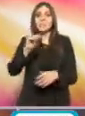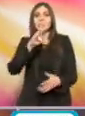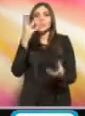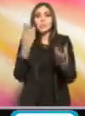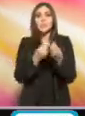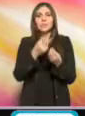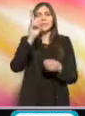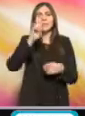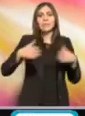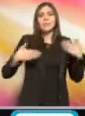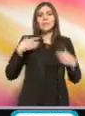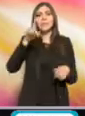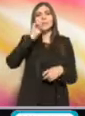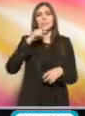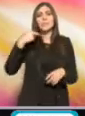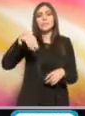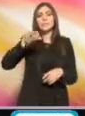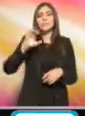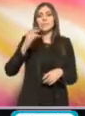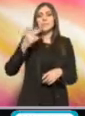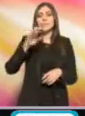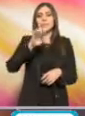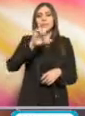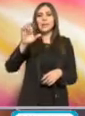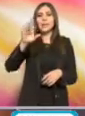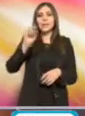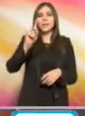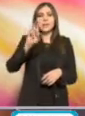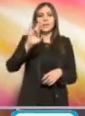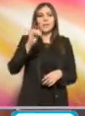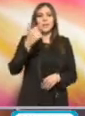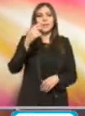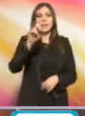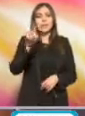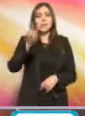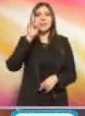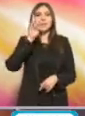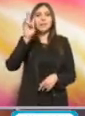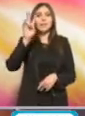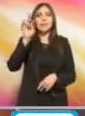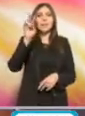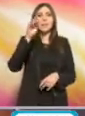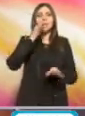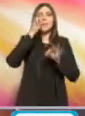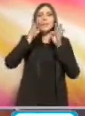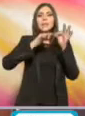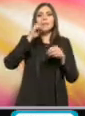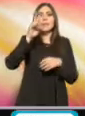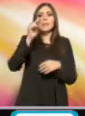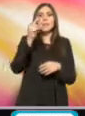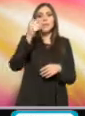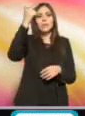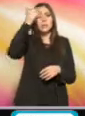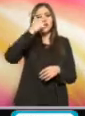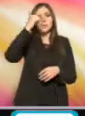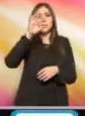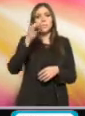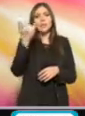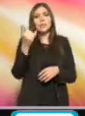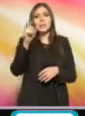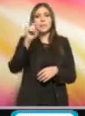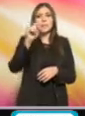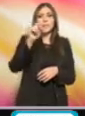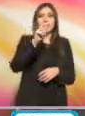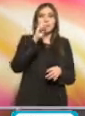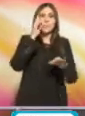y esta chica que se llama Michelle Rodríguez, que la Es ven un ustedes dulce. en la televisión la noche en 40 y 20, Es que extraordinario. a mí me parece que es un programa